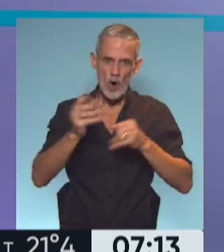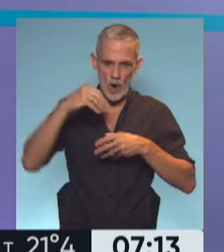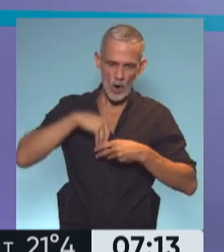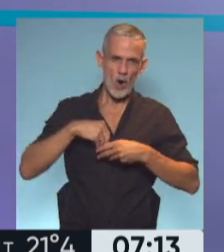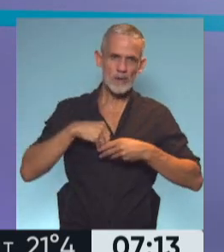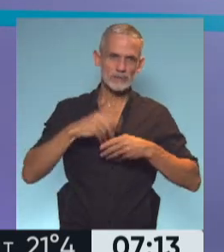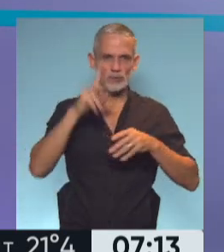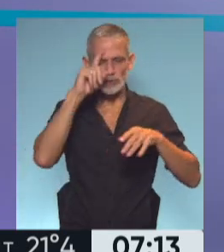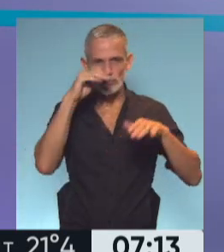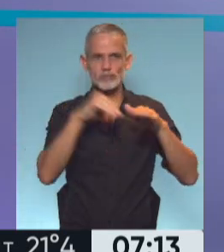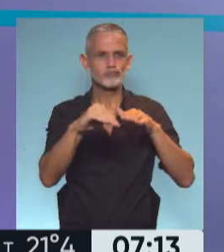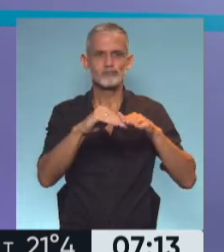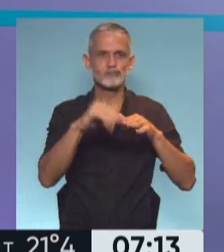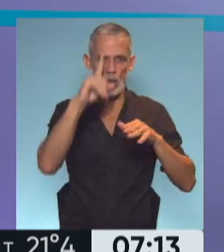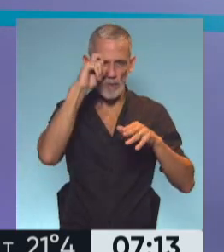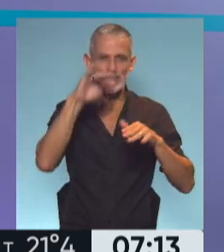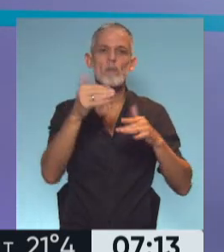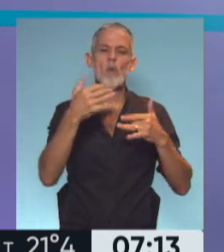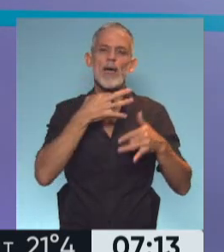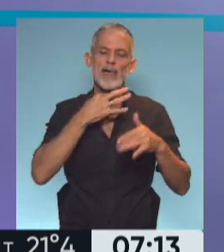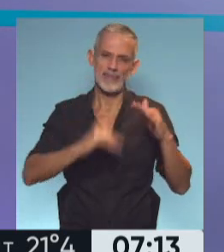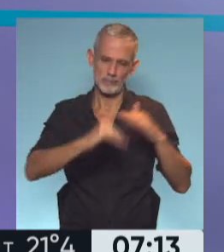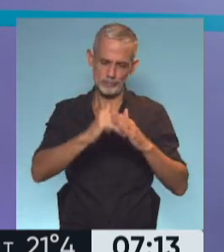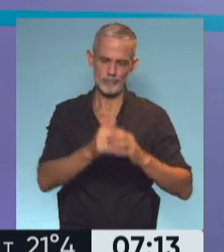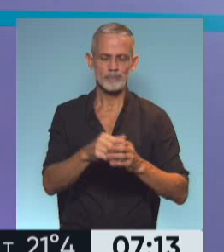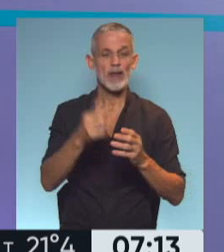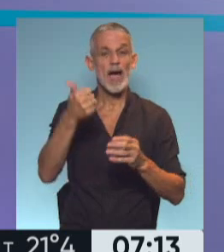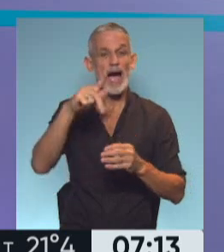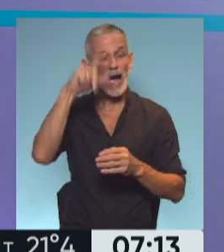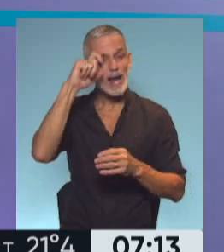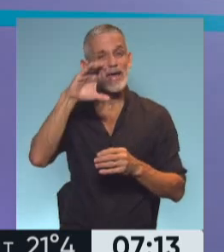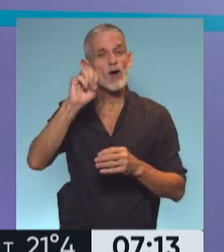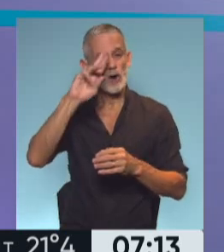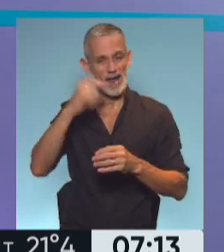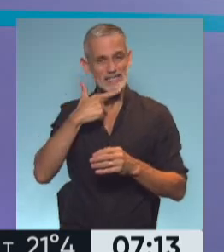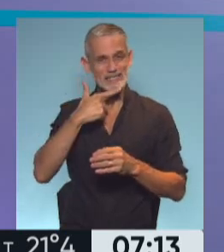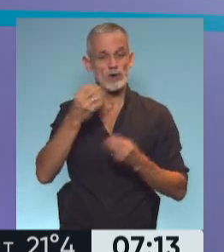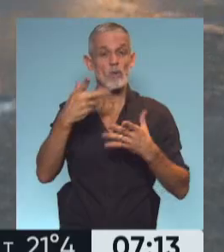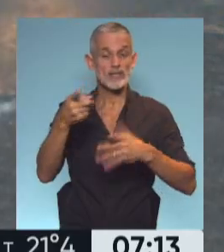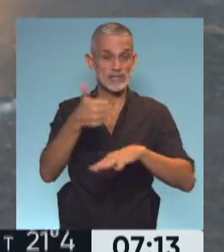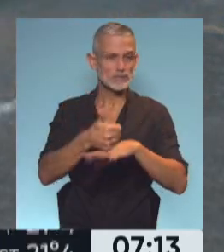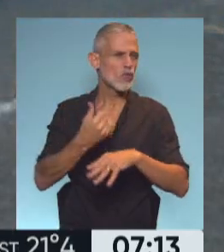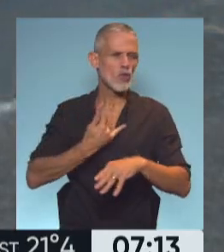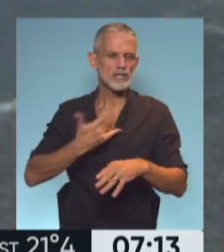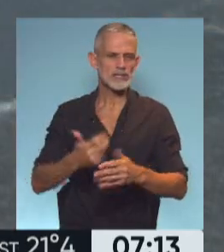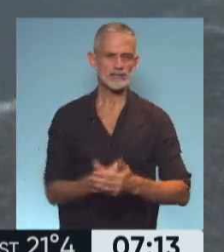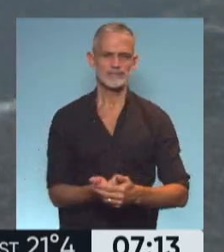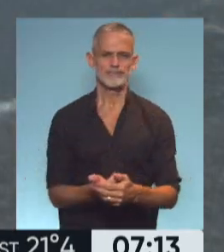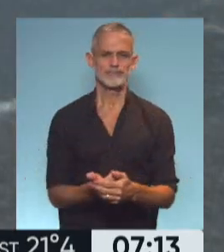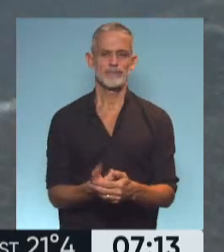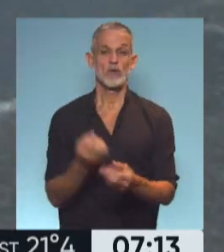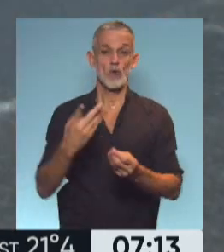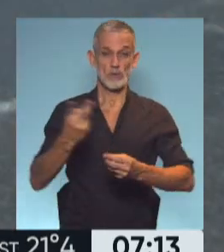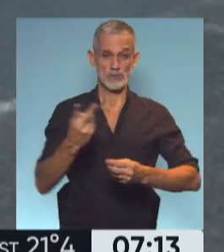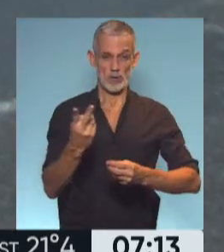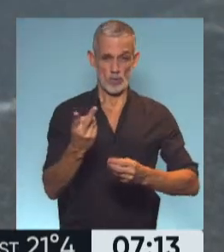de que se registre un estrés sanitario. Ale Corrales, ¿cómo estás? Bienvenida, buen día. ¿Dónde estás? Contanos. ¿Qué tal, Ale, Vero? ¿Cómo